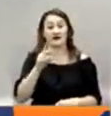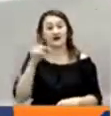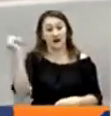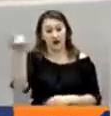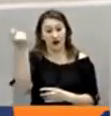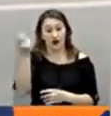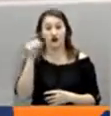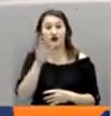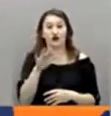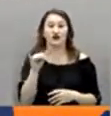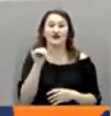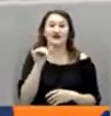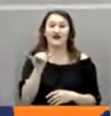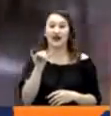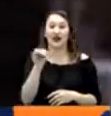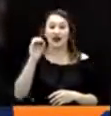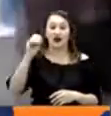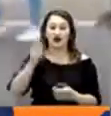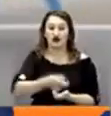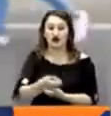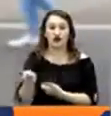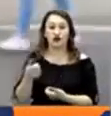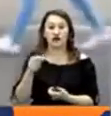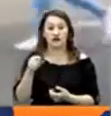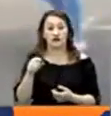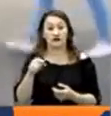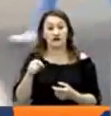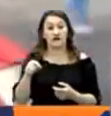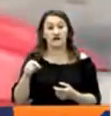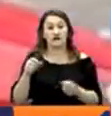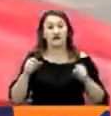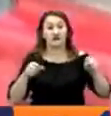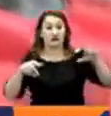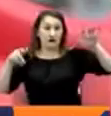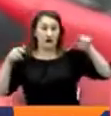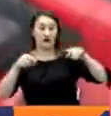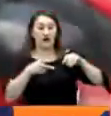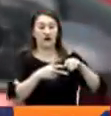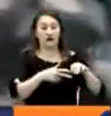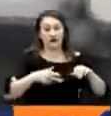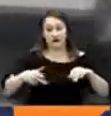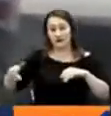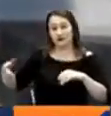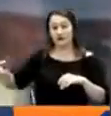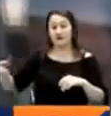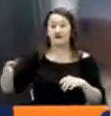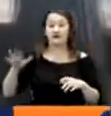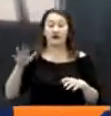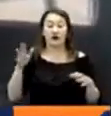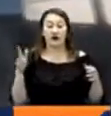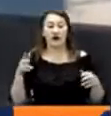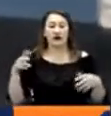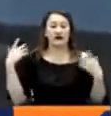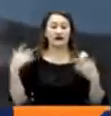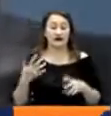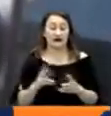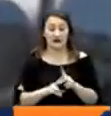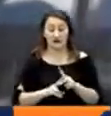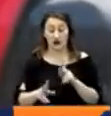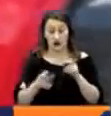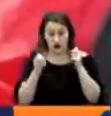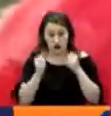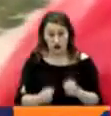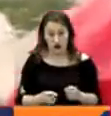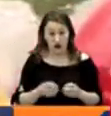Y de Bomberos. Una vez en ese lugar, los jóvenes se descuelgan, como lo dicen acá los testigos, y bajan a grandes velocidades poniendo en riesgo sus